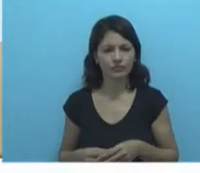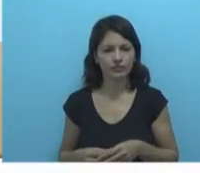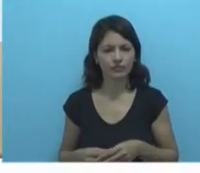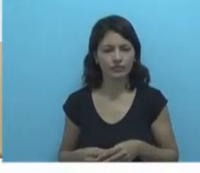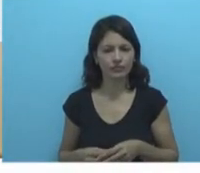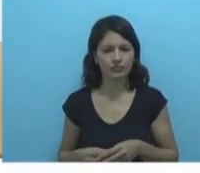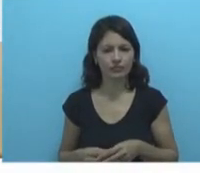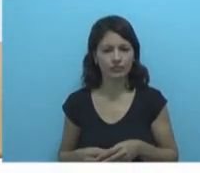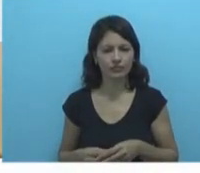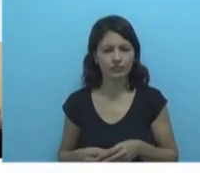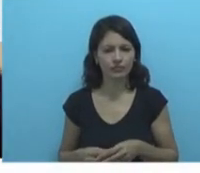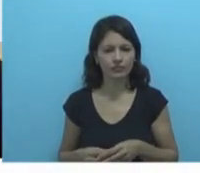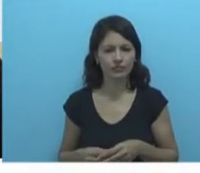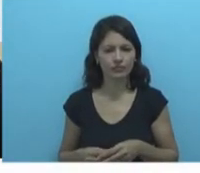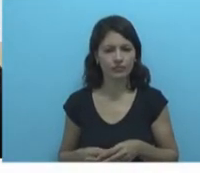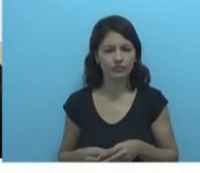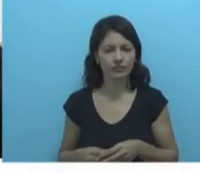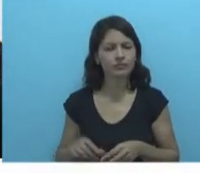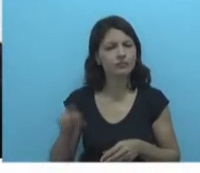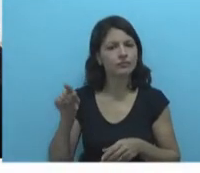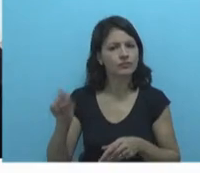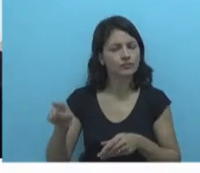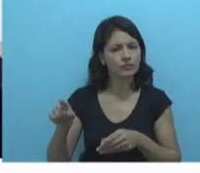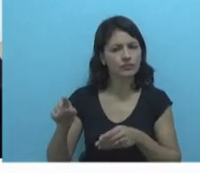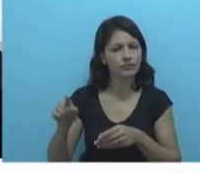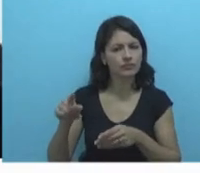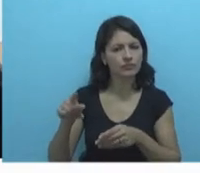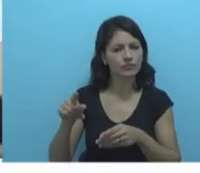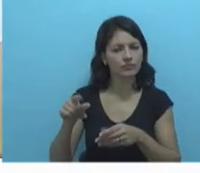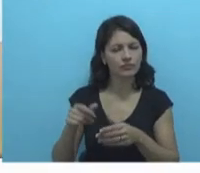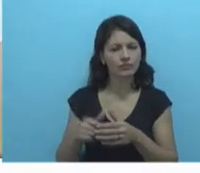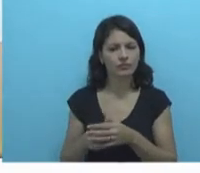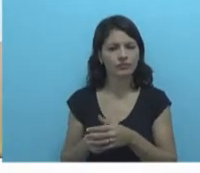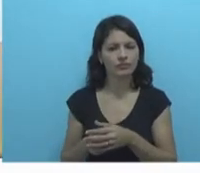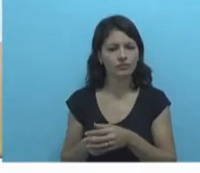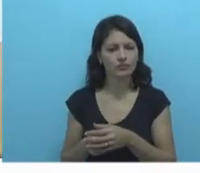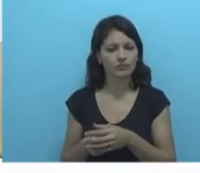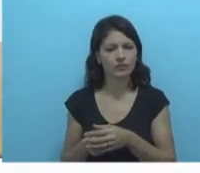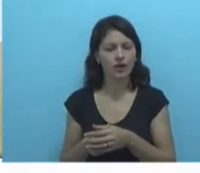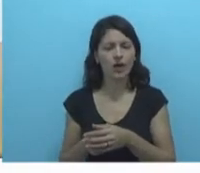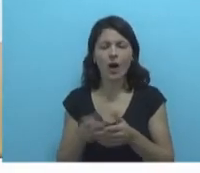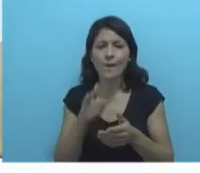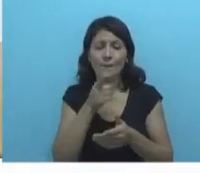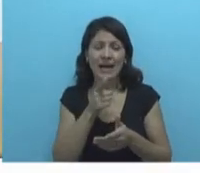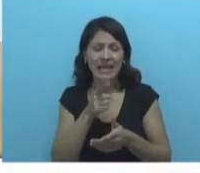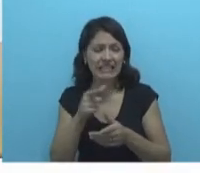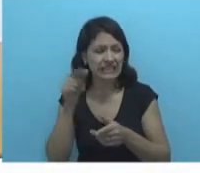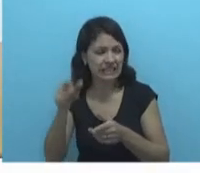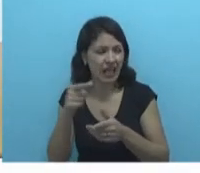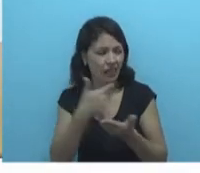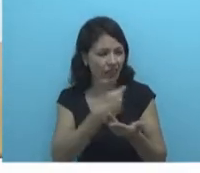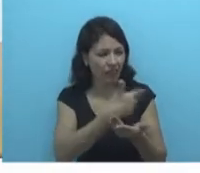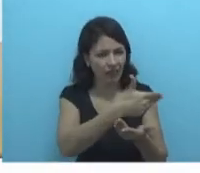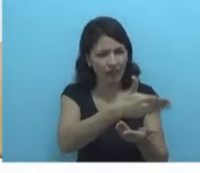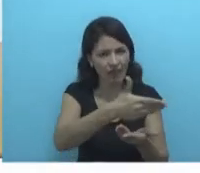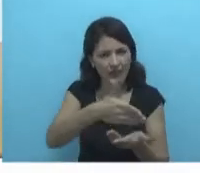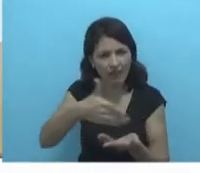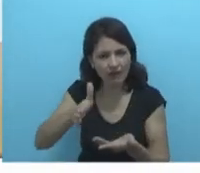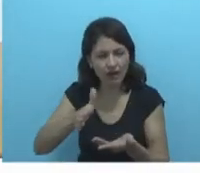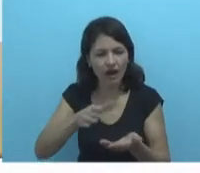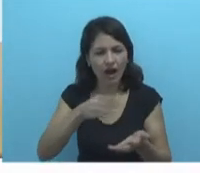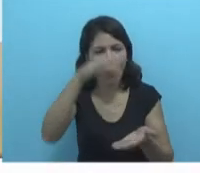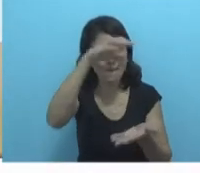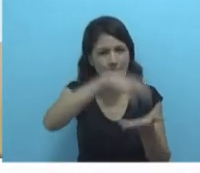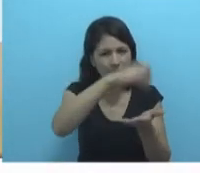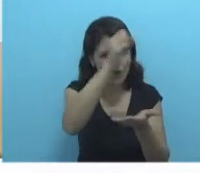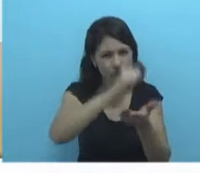está muy preocupado desalentando y sacando del medio a otros jugadores. ¿A qué costo? A